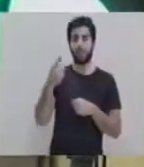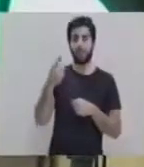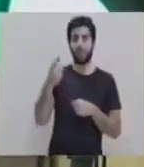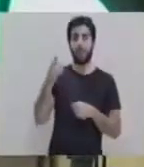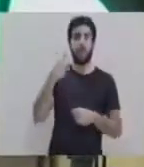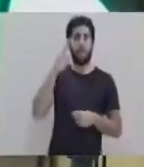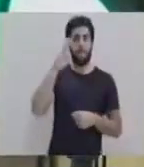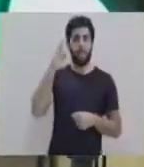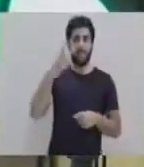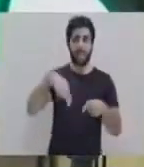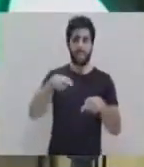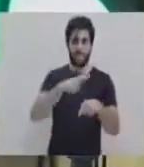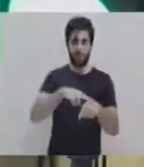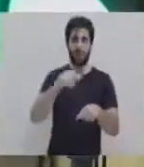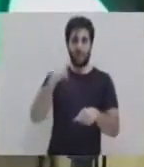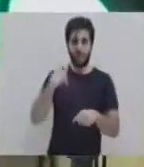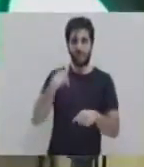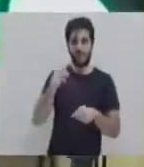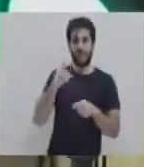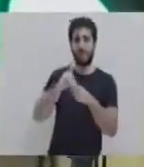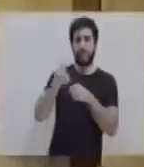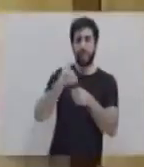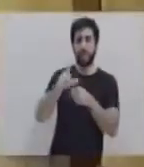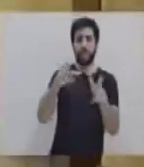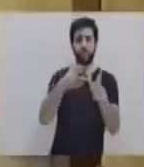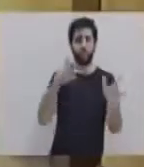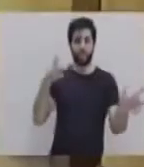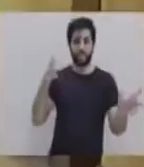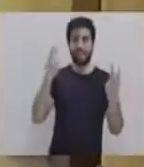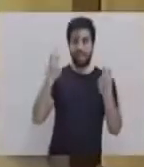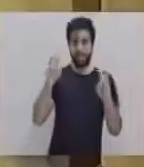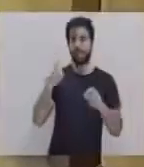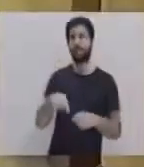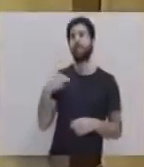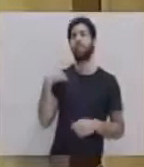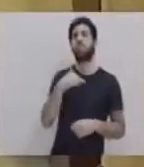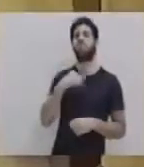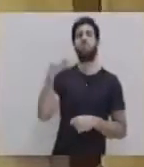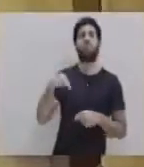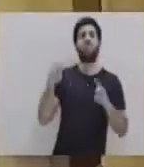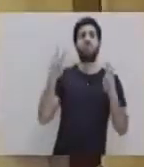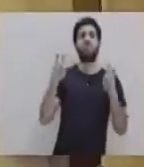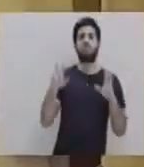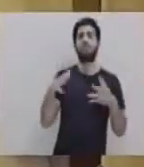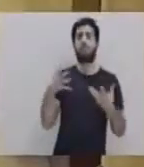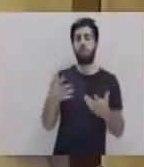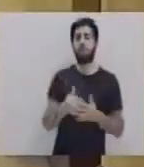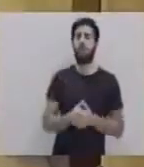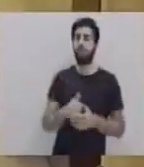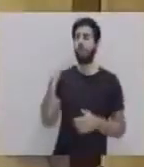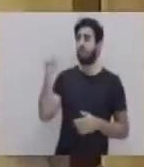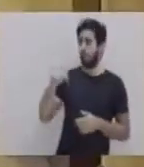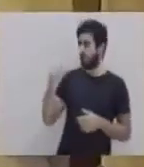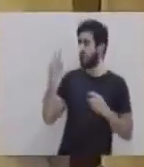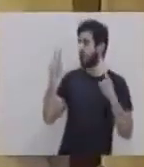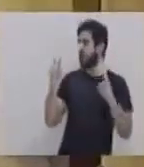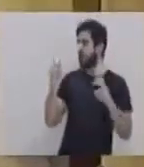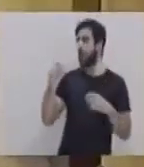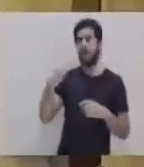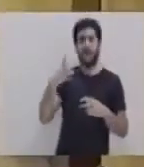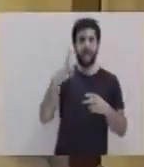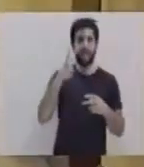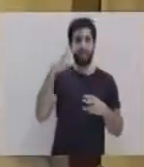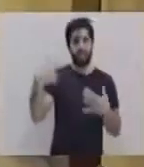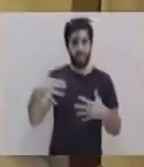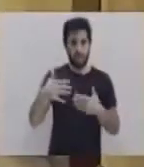de Tránsito de la Policía Nacional Civil. Giovanni, bienvenido. ¿Sobre qué tema vamos a platicar hoy? Muchas gracias por la invitación. El tema del día de hoy